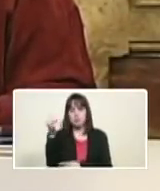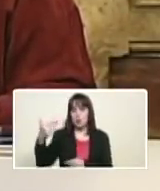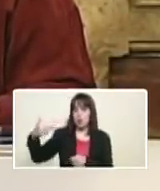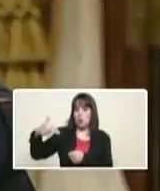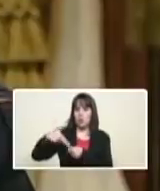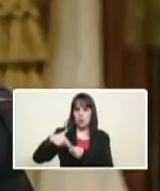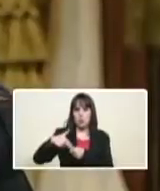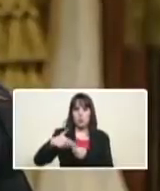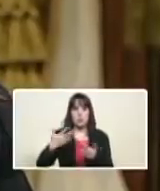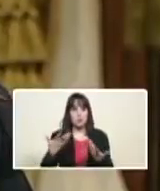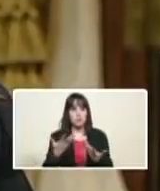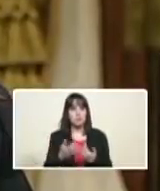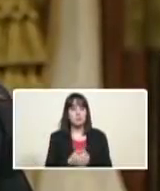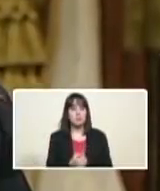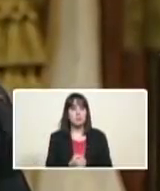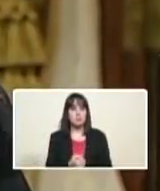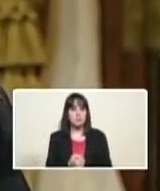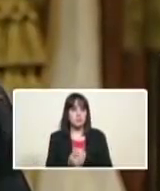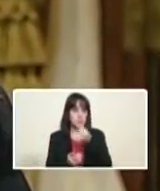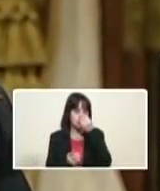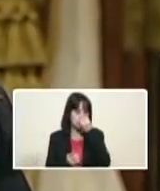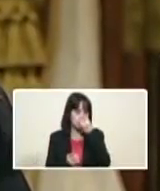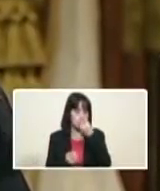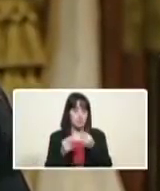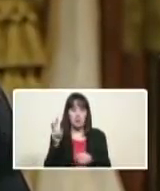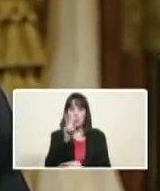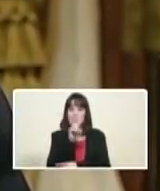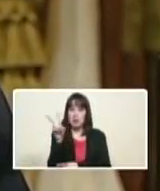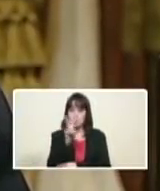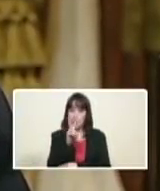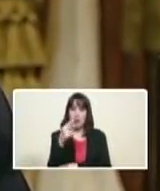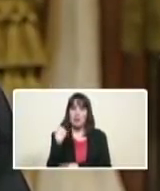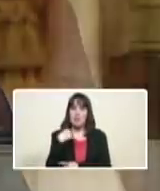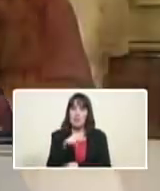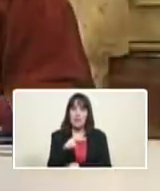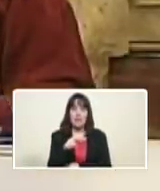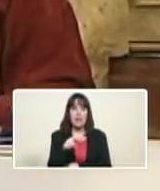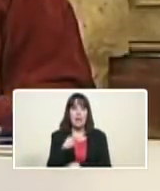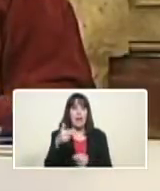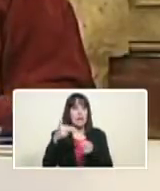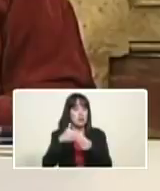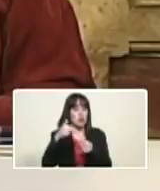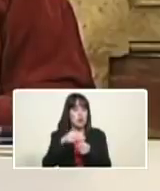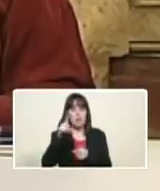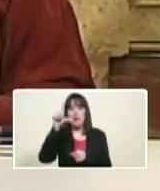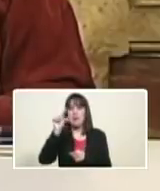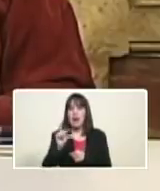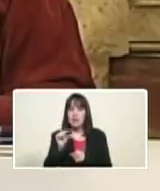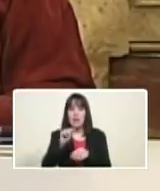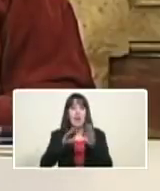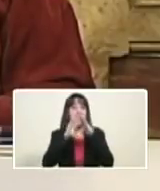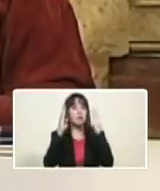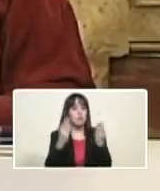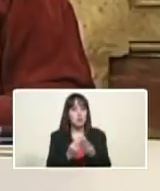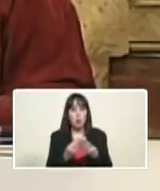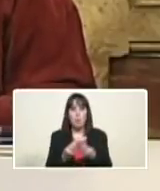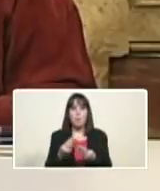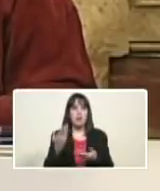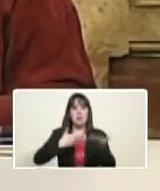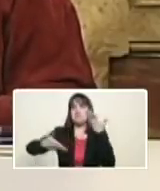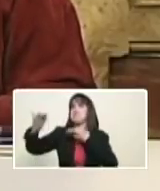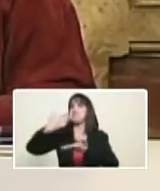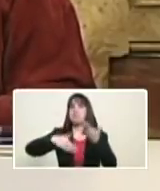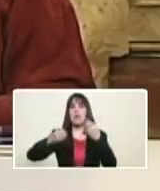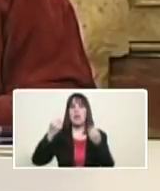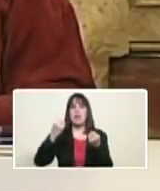pueblo, el subsidio. Venezuela va a seguir teniendo la gasolina más barata del mundo, pero no se la vamos a regalar más a las mafias